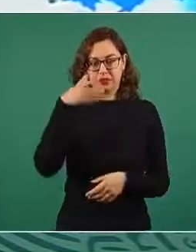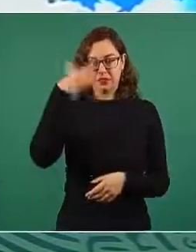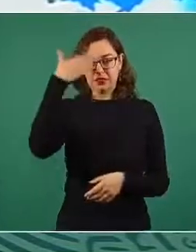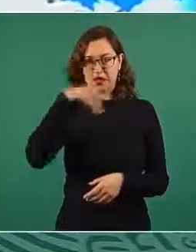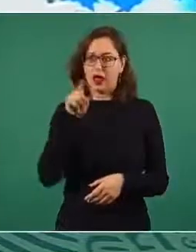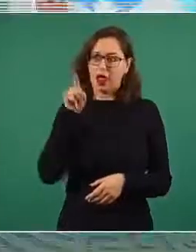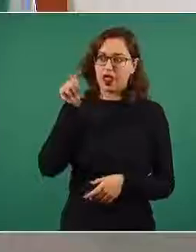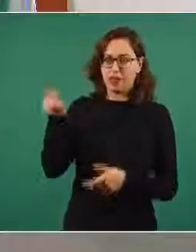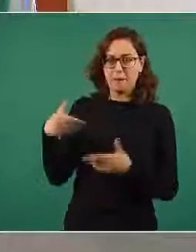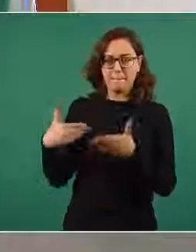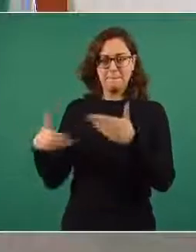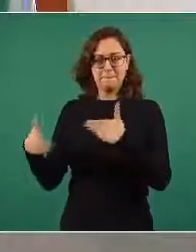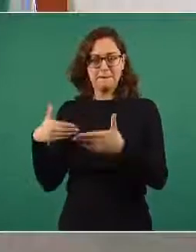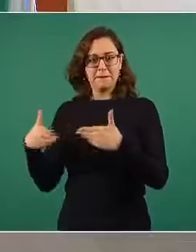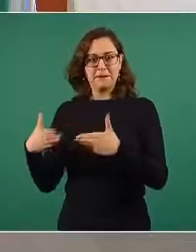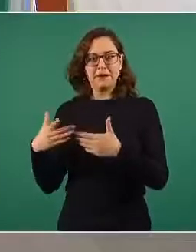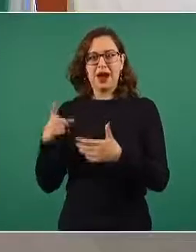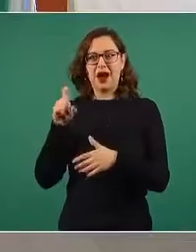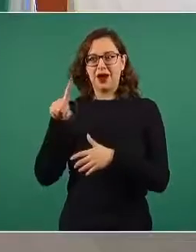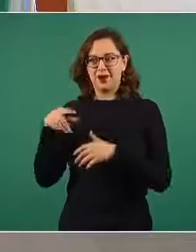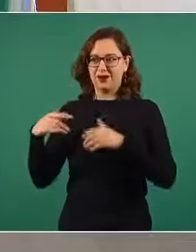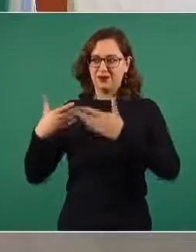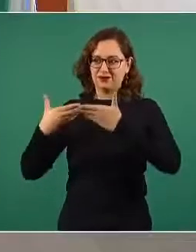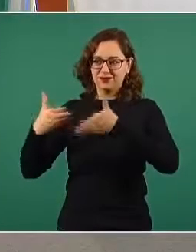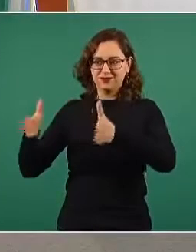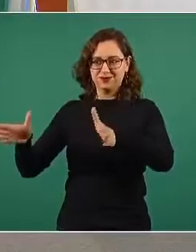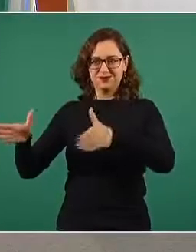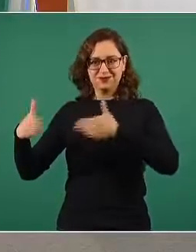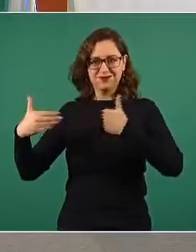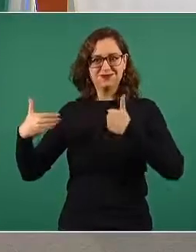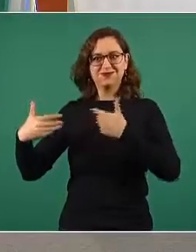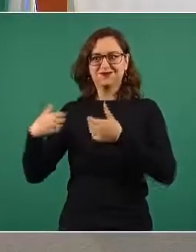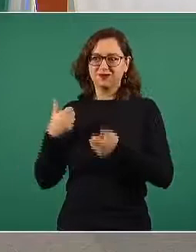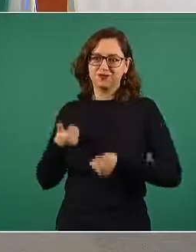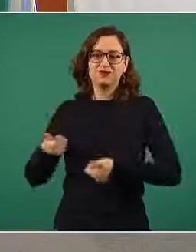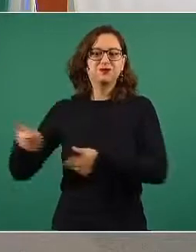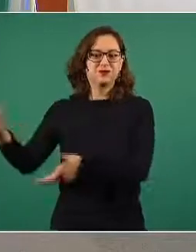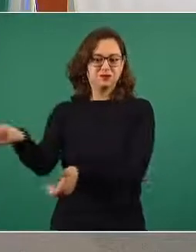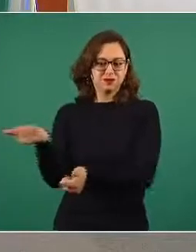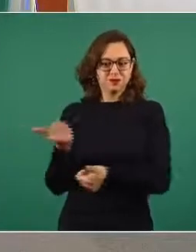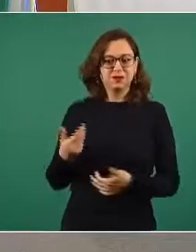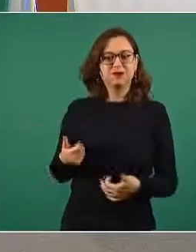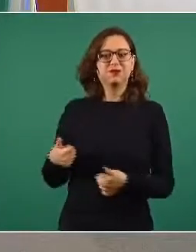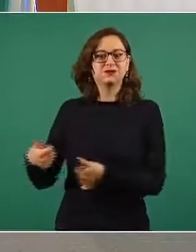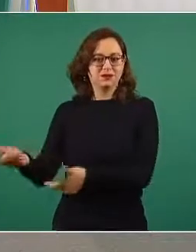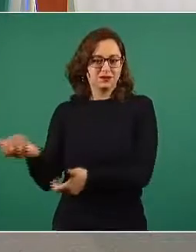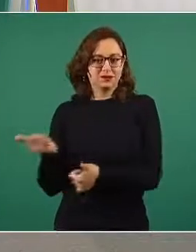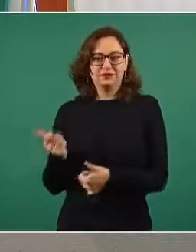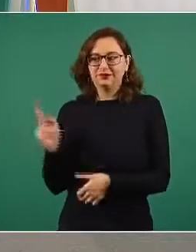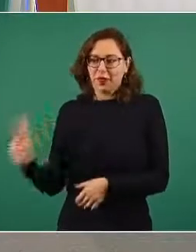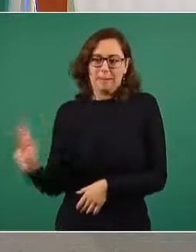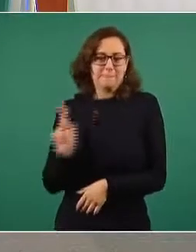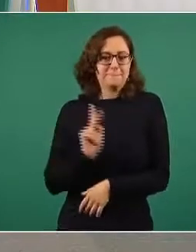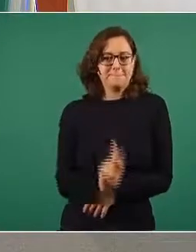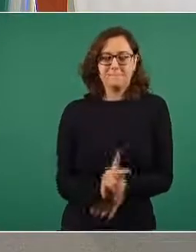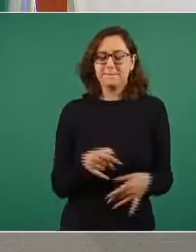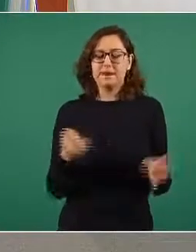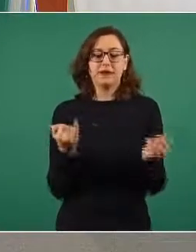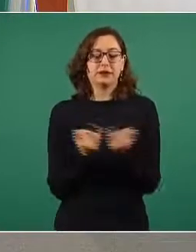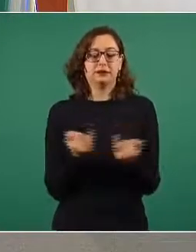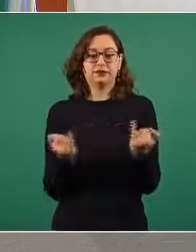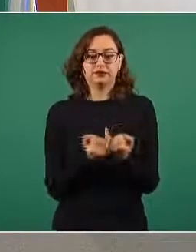Ventaja de que puede significar menos distancia para